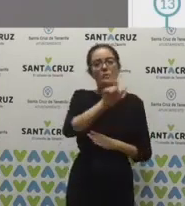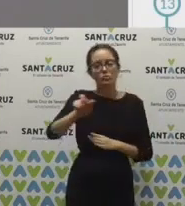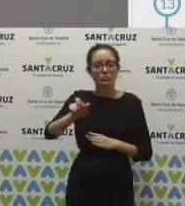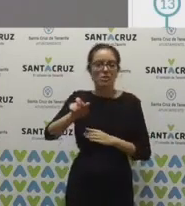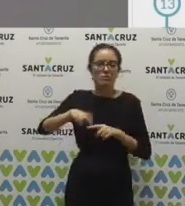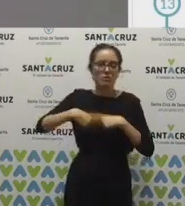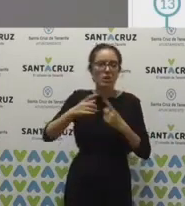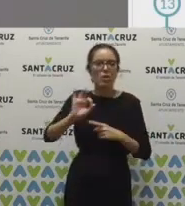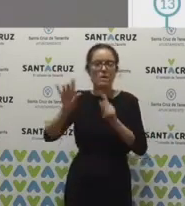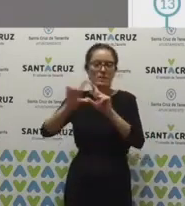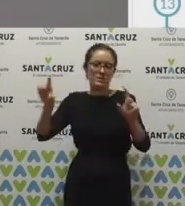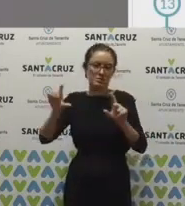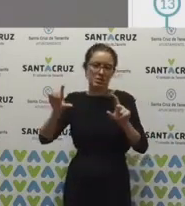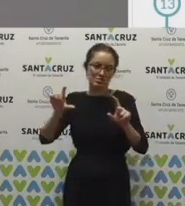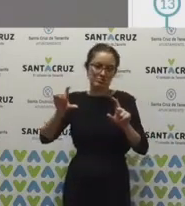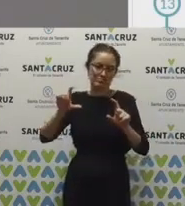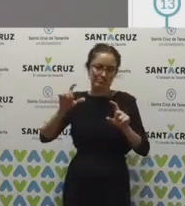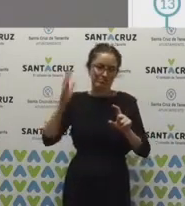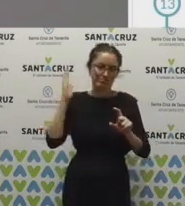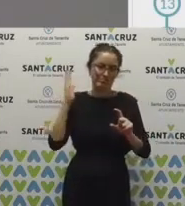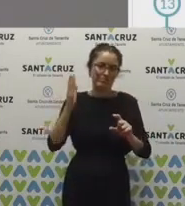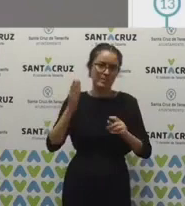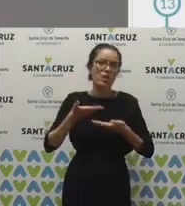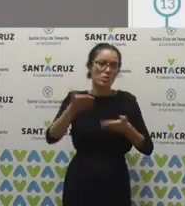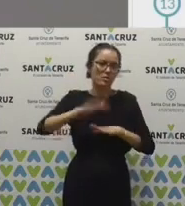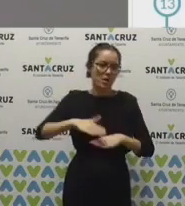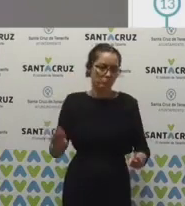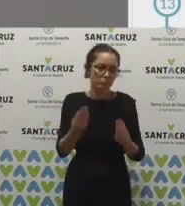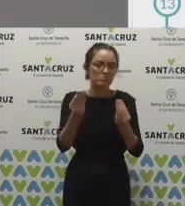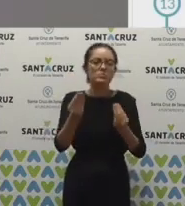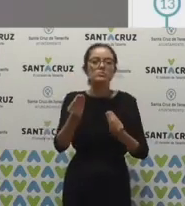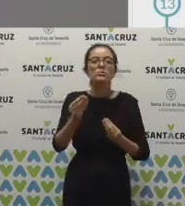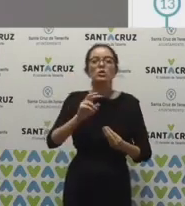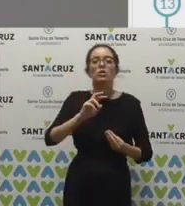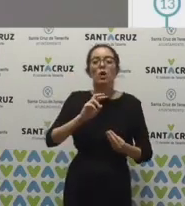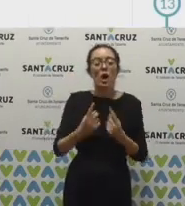otras medidas ya están en marcha otras que entendemos que se merecerían